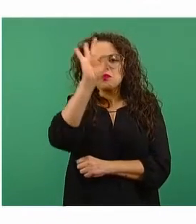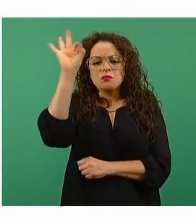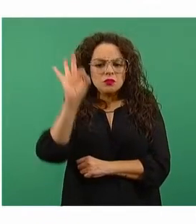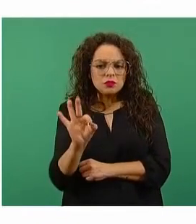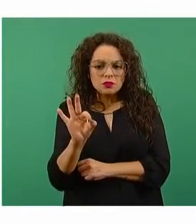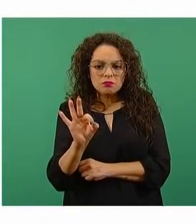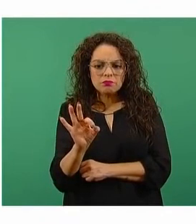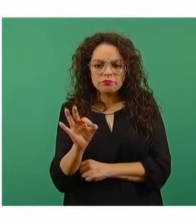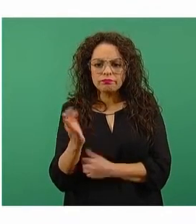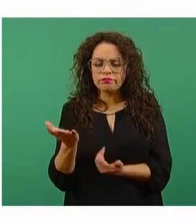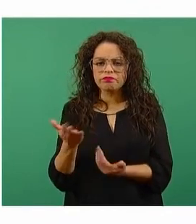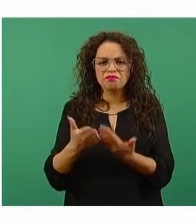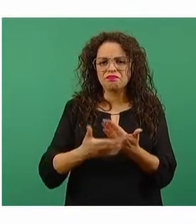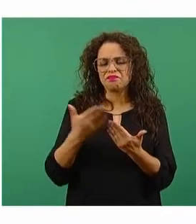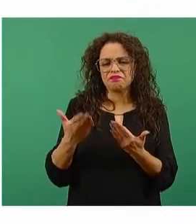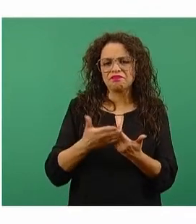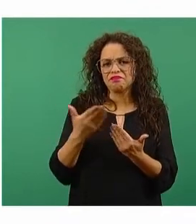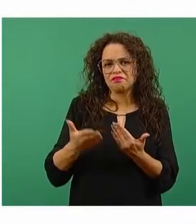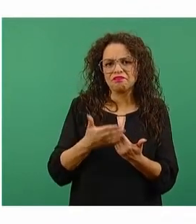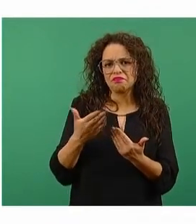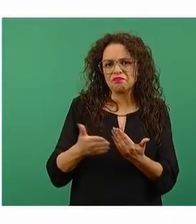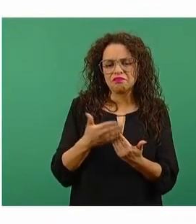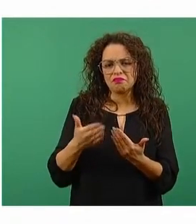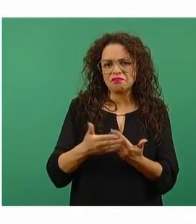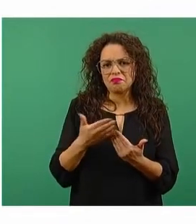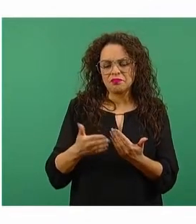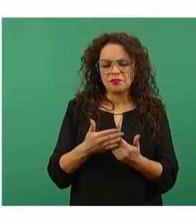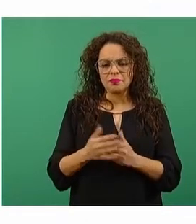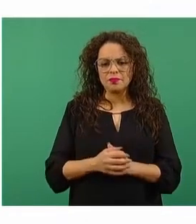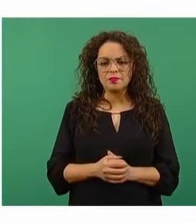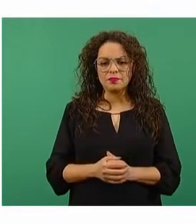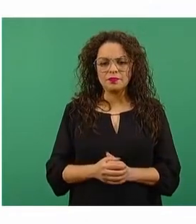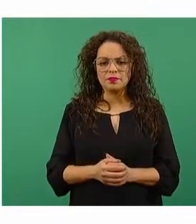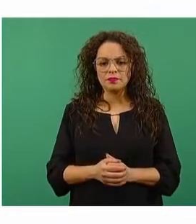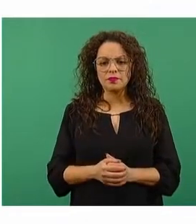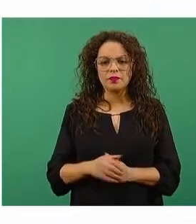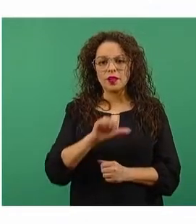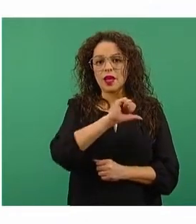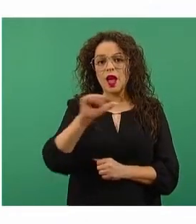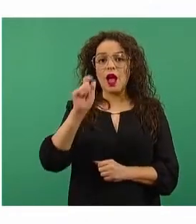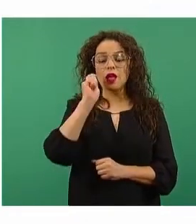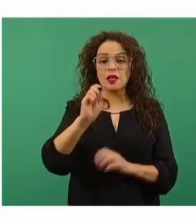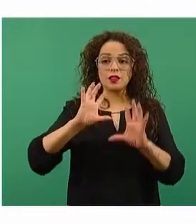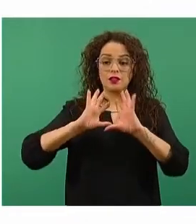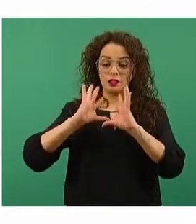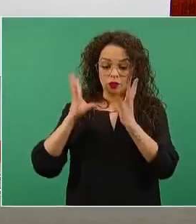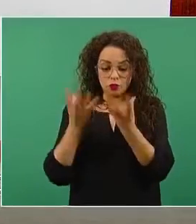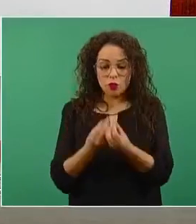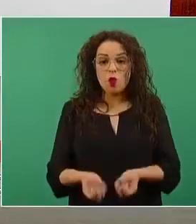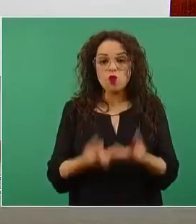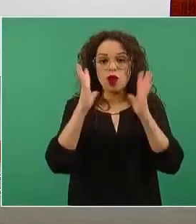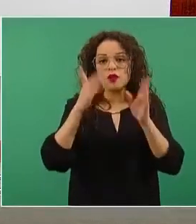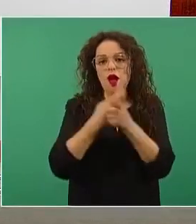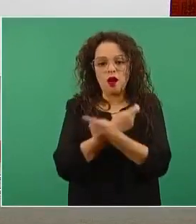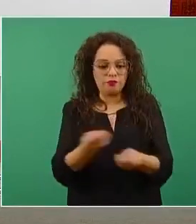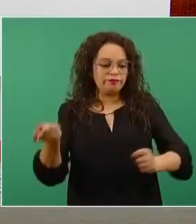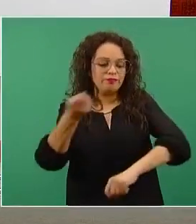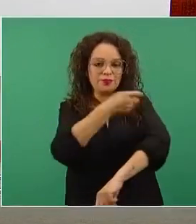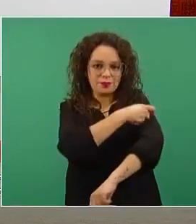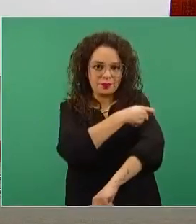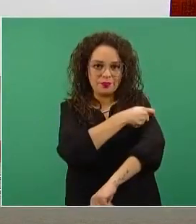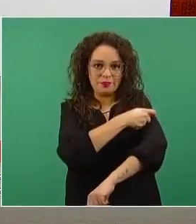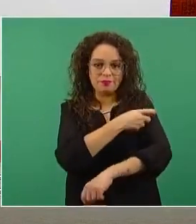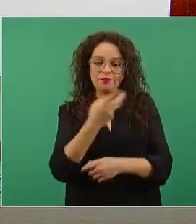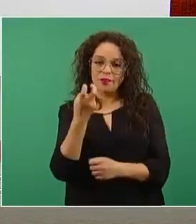el porcentaje o la proporción de ESAVIS en función de la totalidad de dosis aplicadas y es un porcentaje que